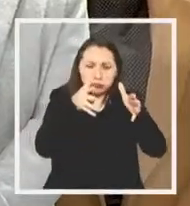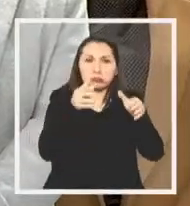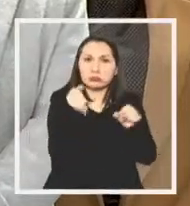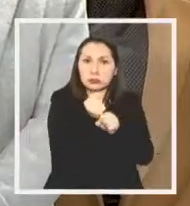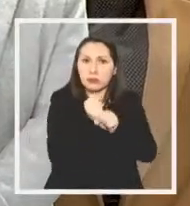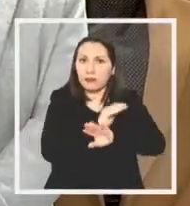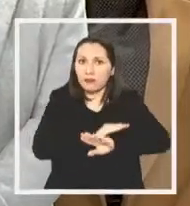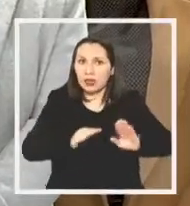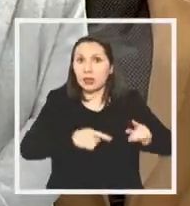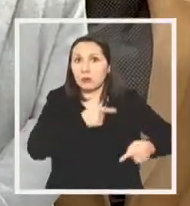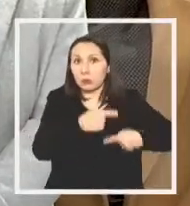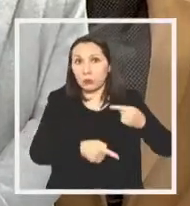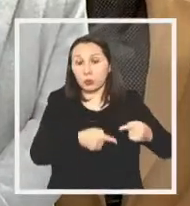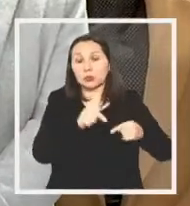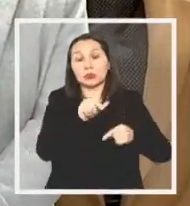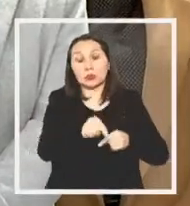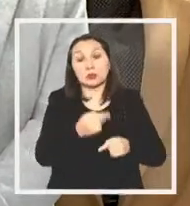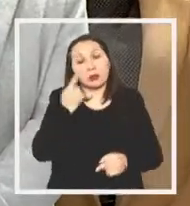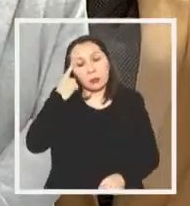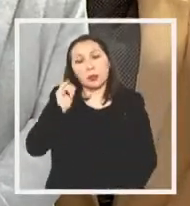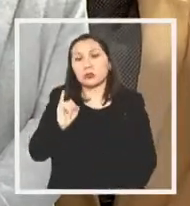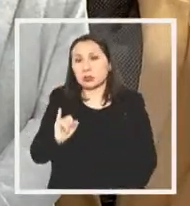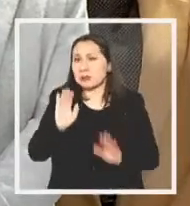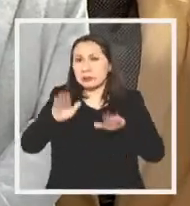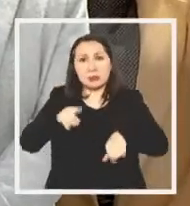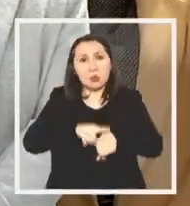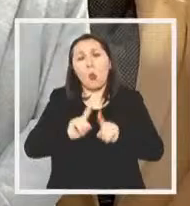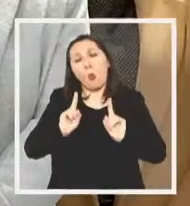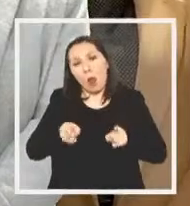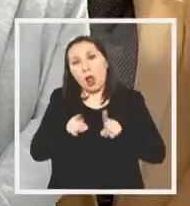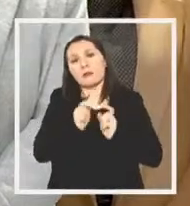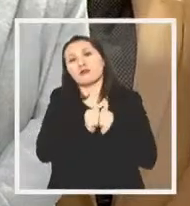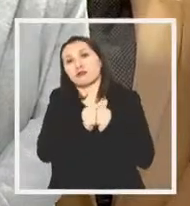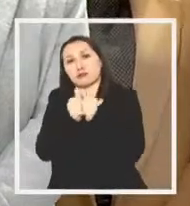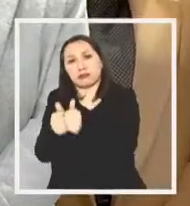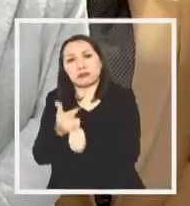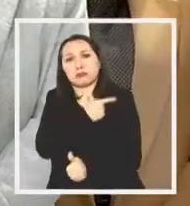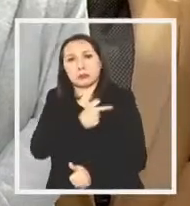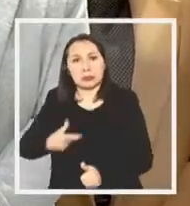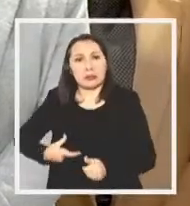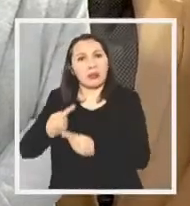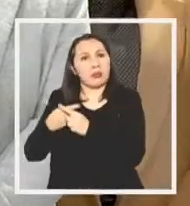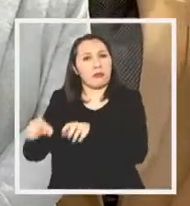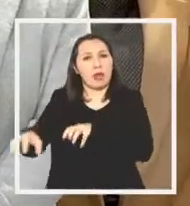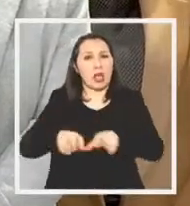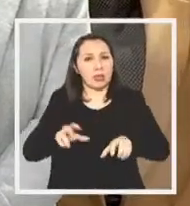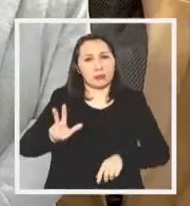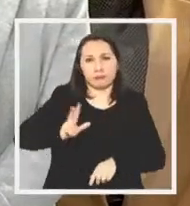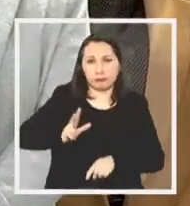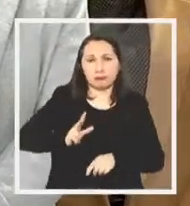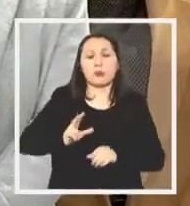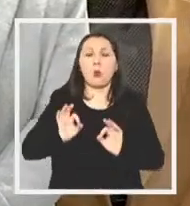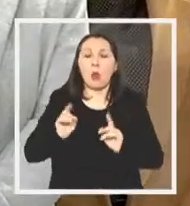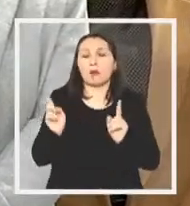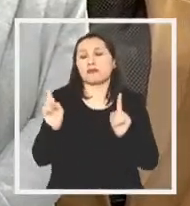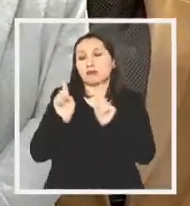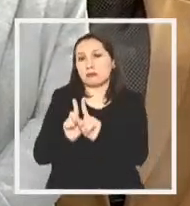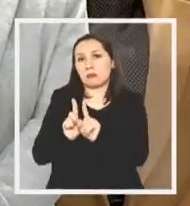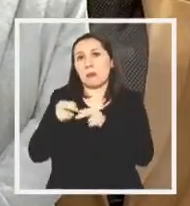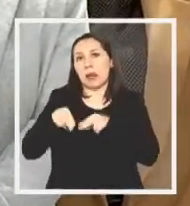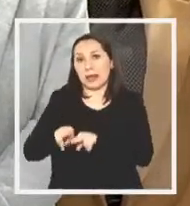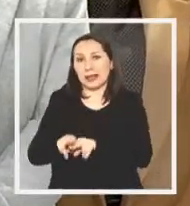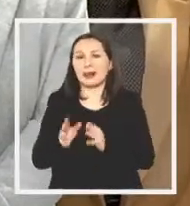en terminar este proceso pero sí en paralelo voy a estar acompañando al presidente a distintas actividades protocolares en calidad a su pareja